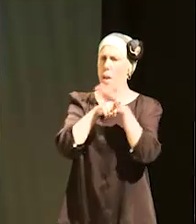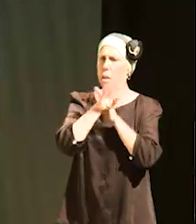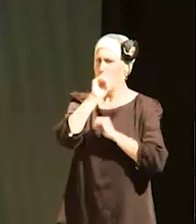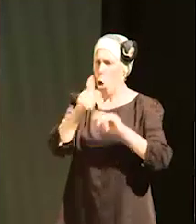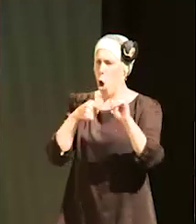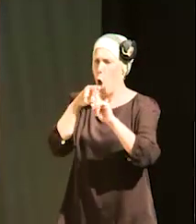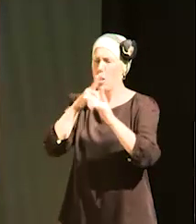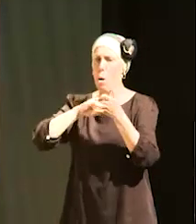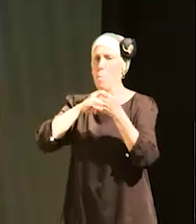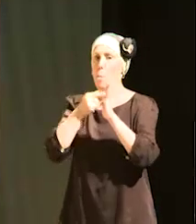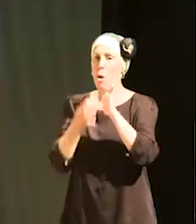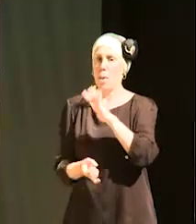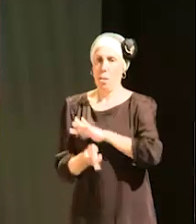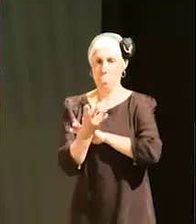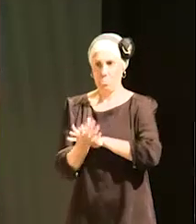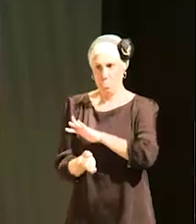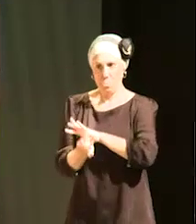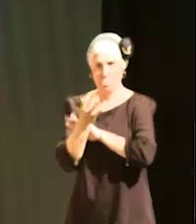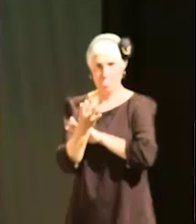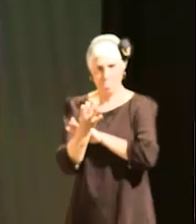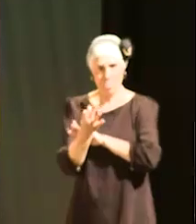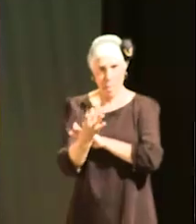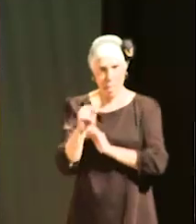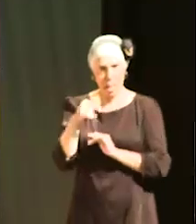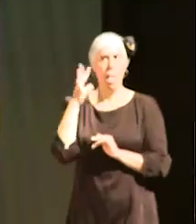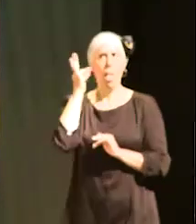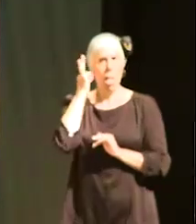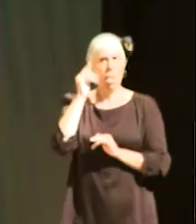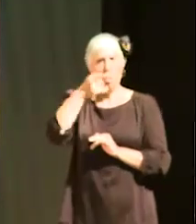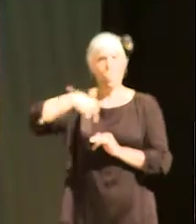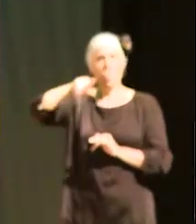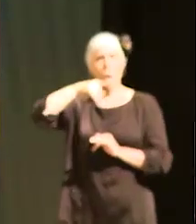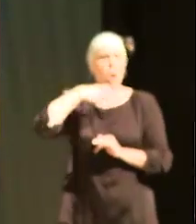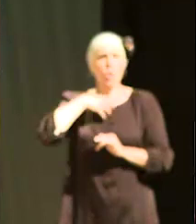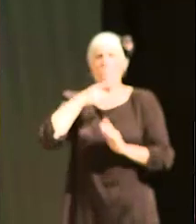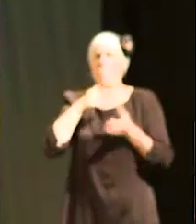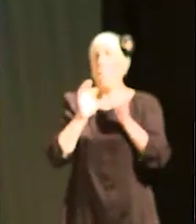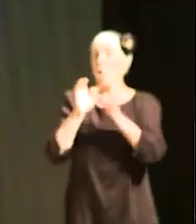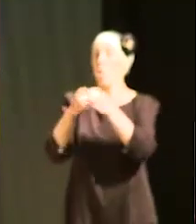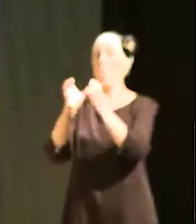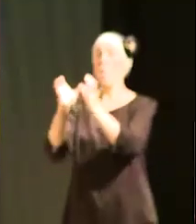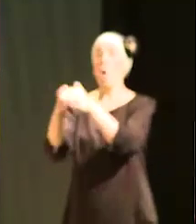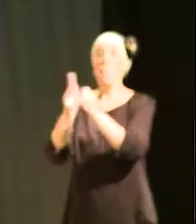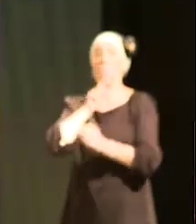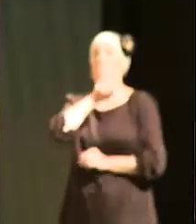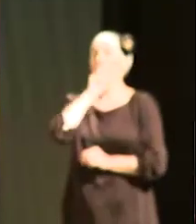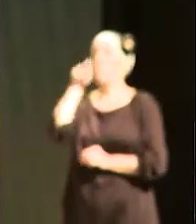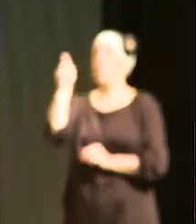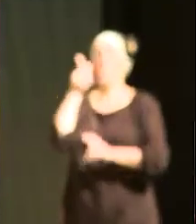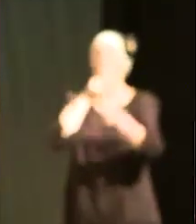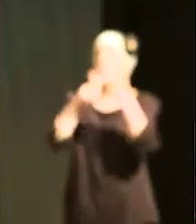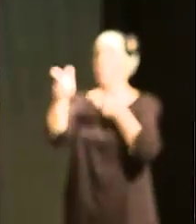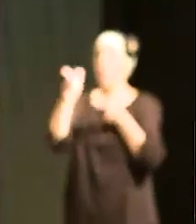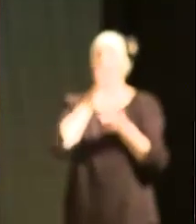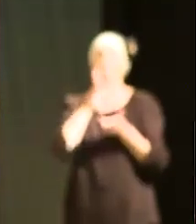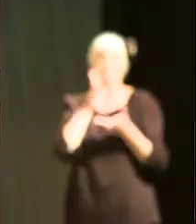generen trabajo digamos ellas no podrían ir a otras comunidades con lo que tienen porque no